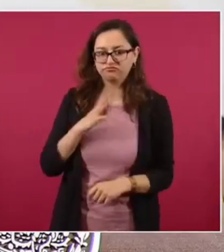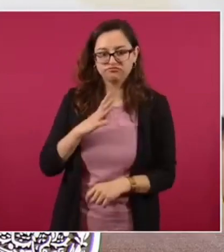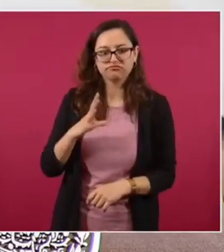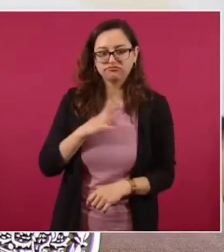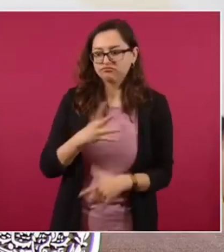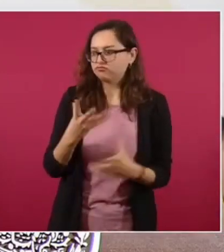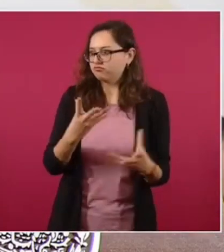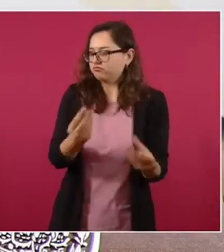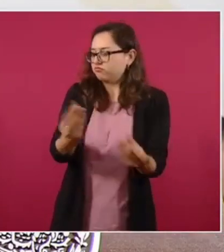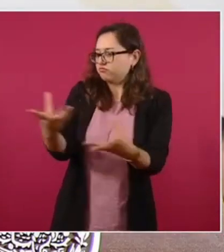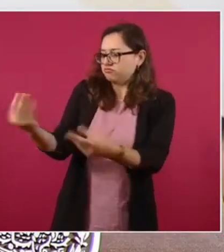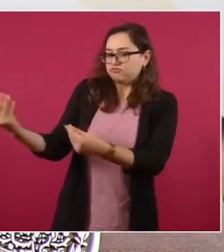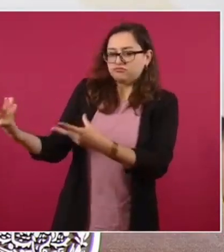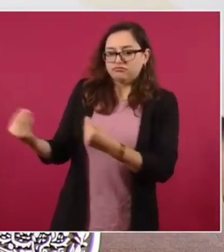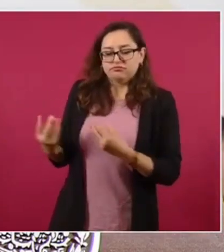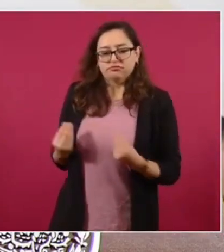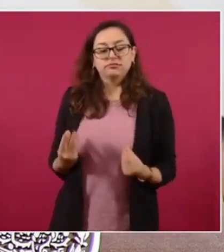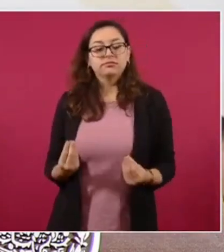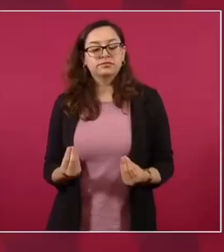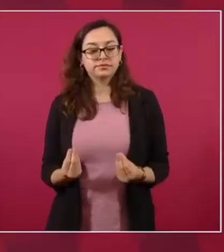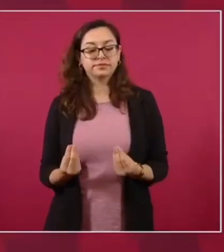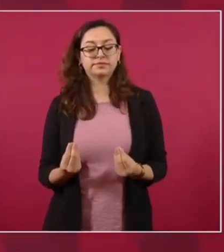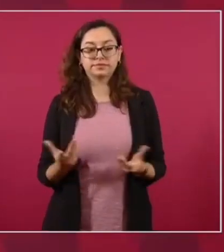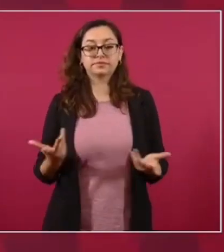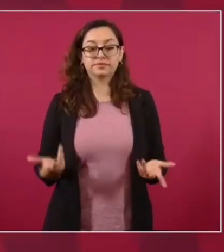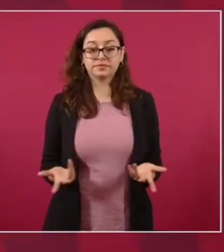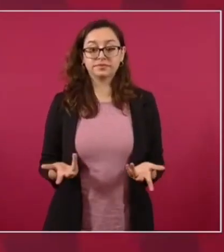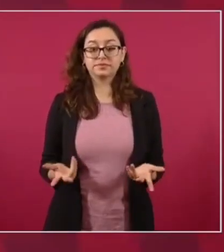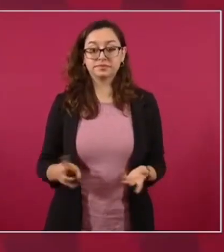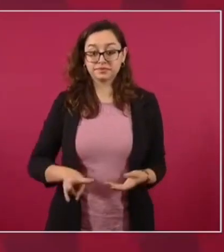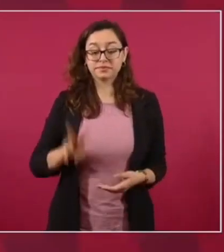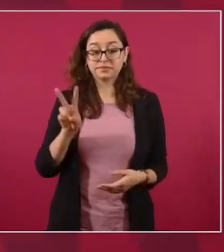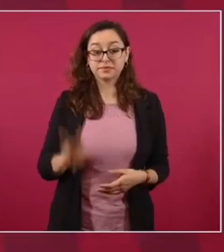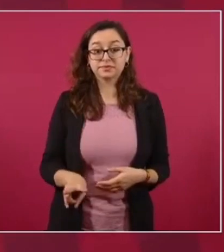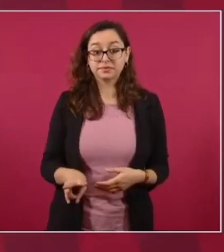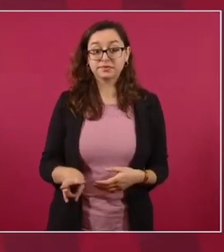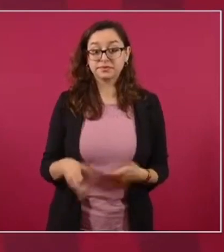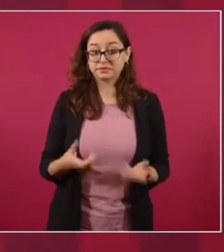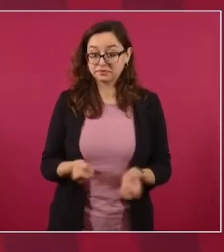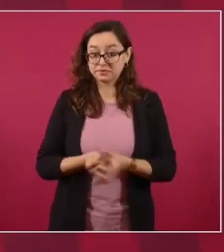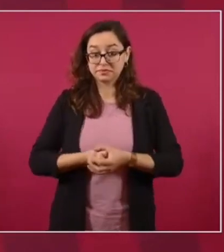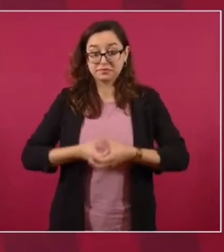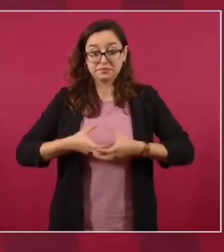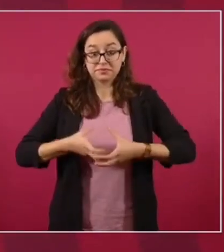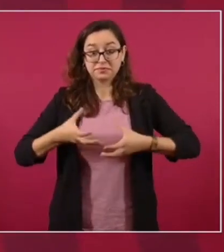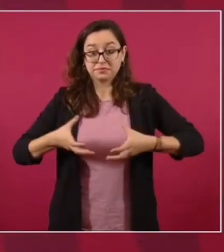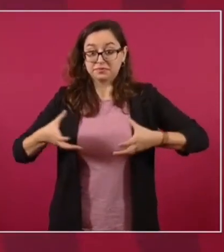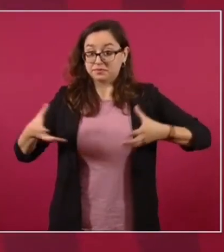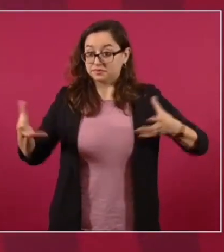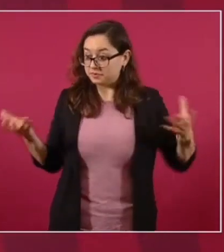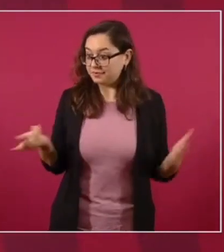que es pues la mitad de lo que se necesita para crecer,